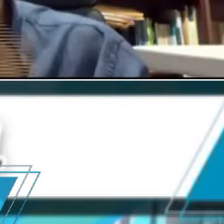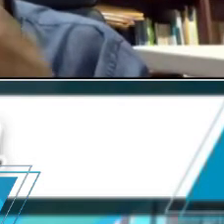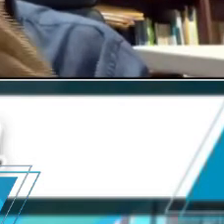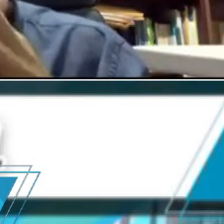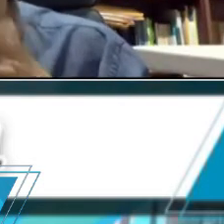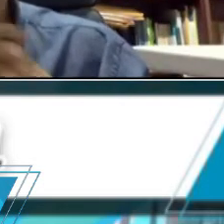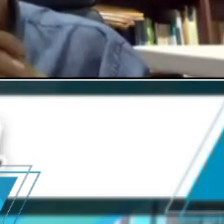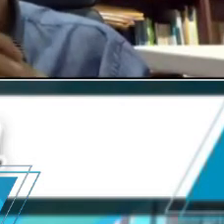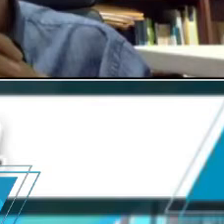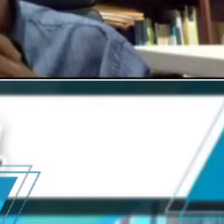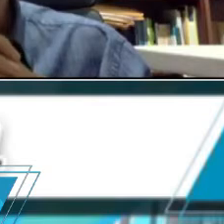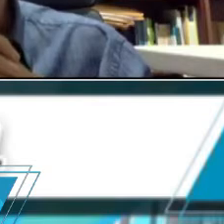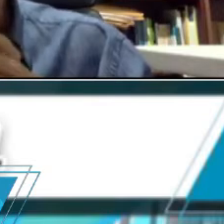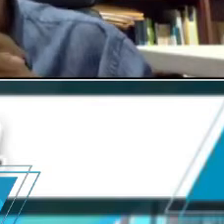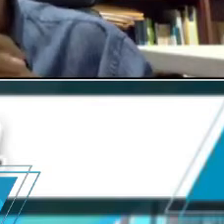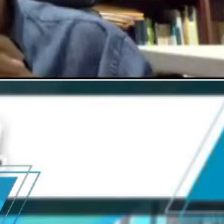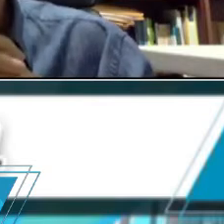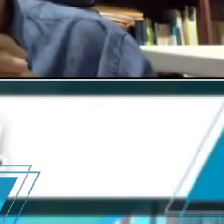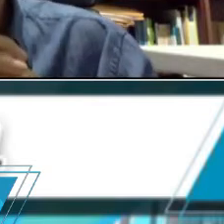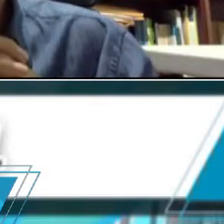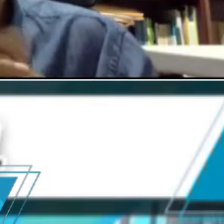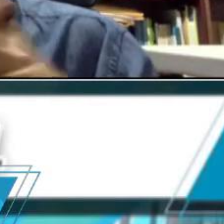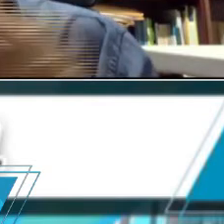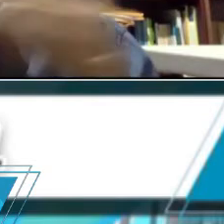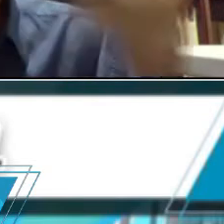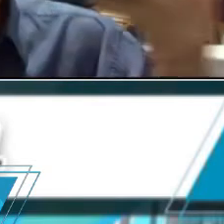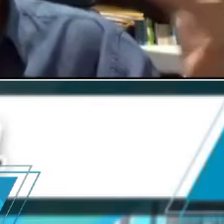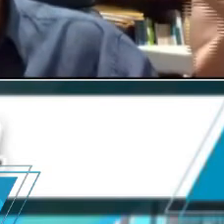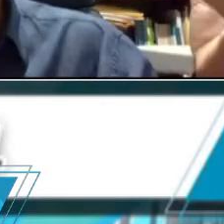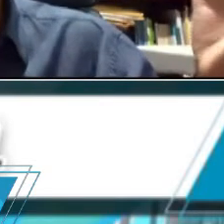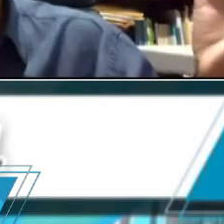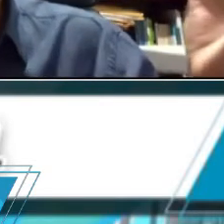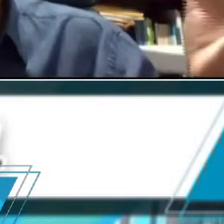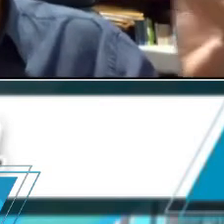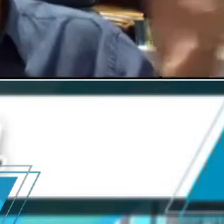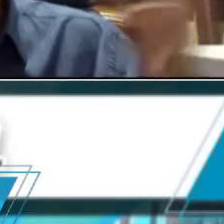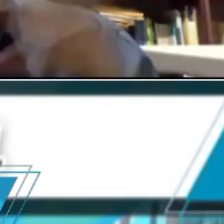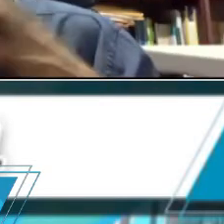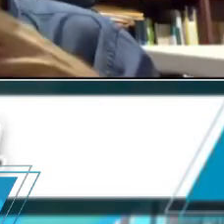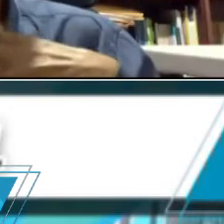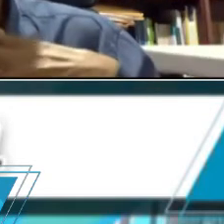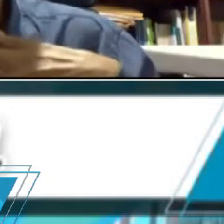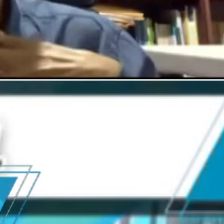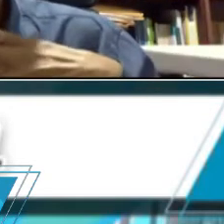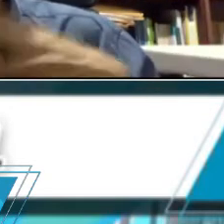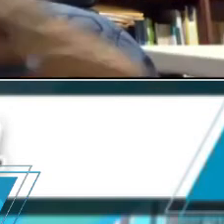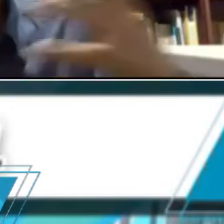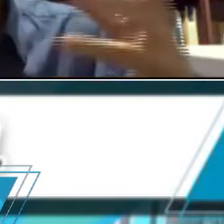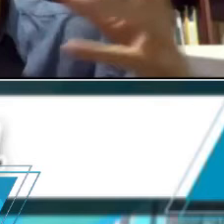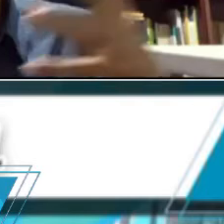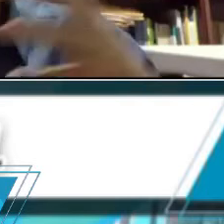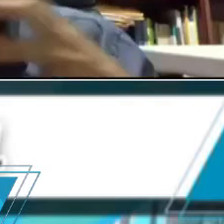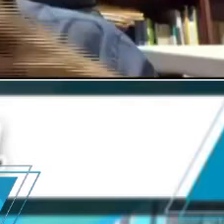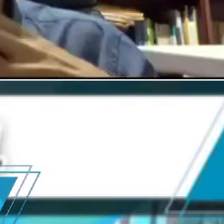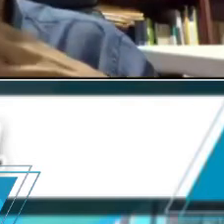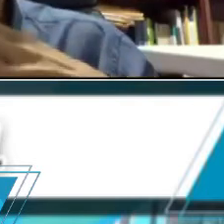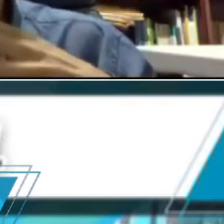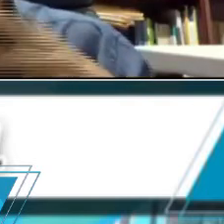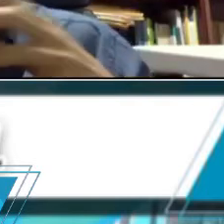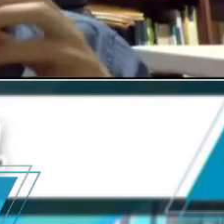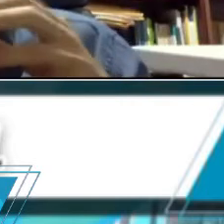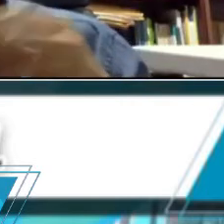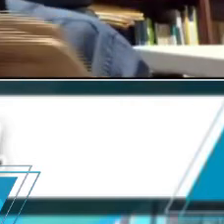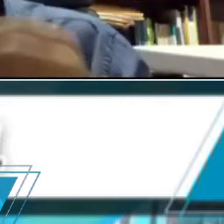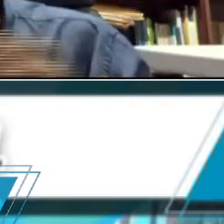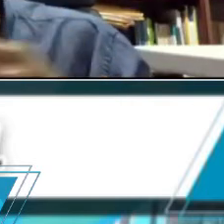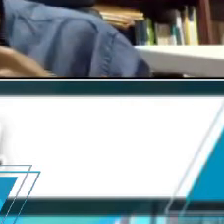4 años. Esto tiene un efecto, digamos, hacia los consumidores de tratar de ahorrar, y tal vez lo poco que puede ahorrar,